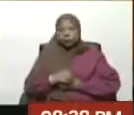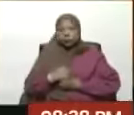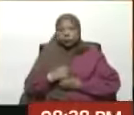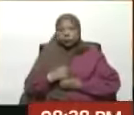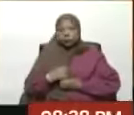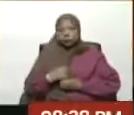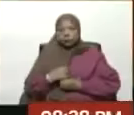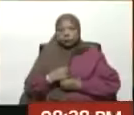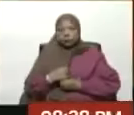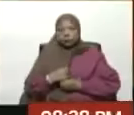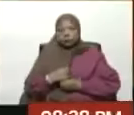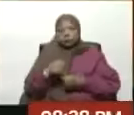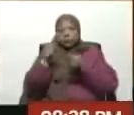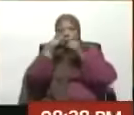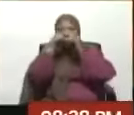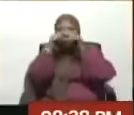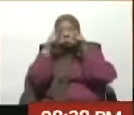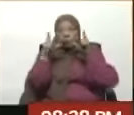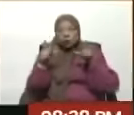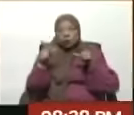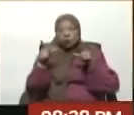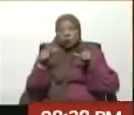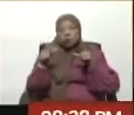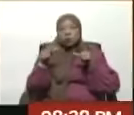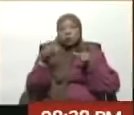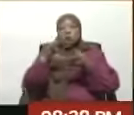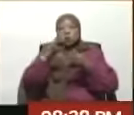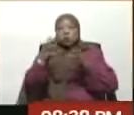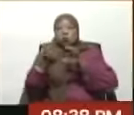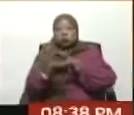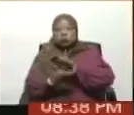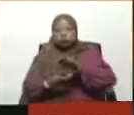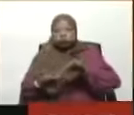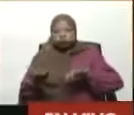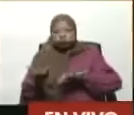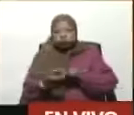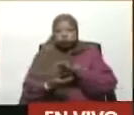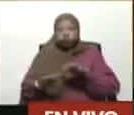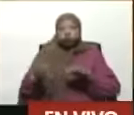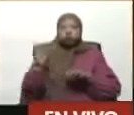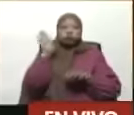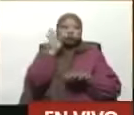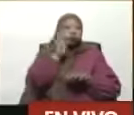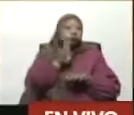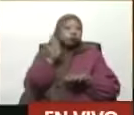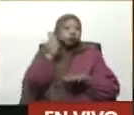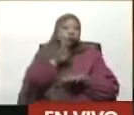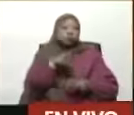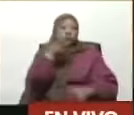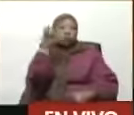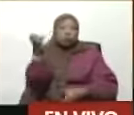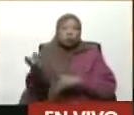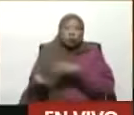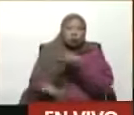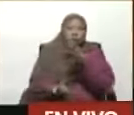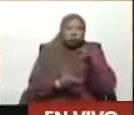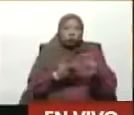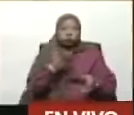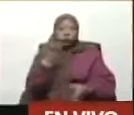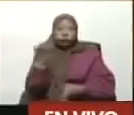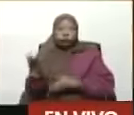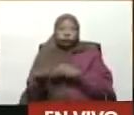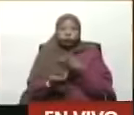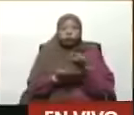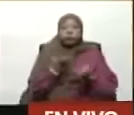Y es impresionante, había metido cauchos, basura, y luego le prendió candela a la tanquilla, compadre.